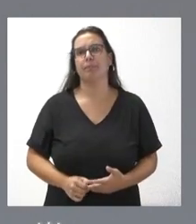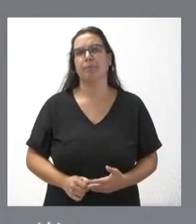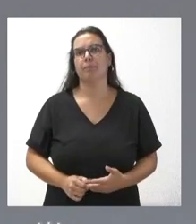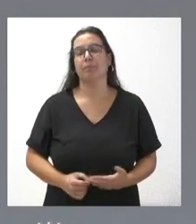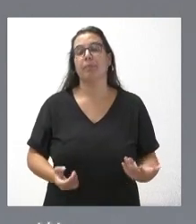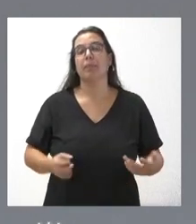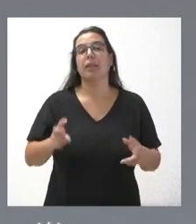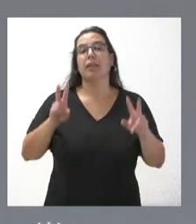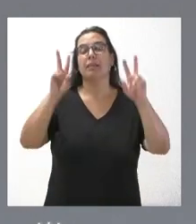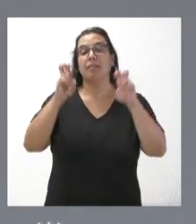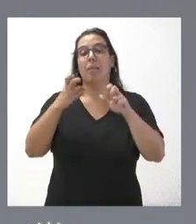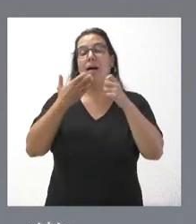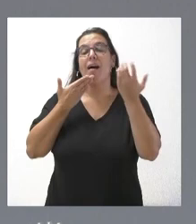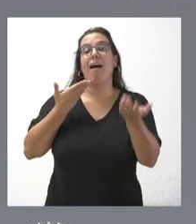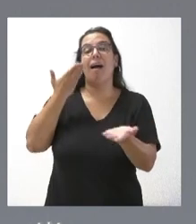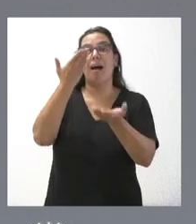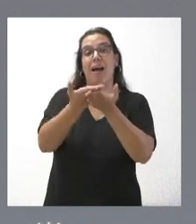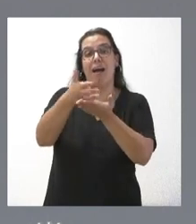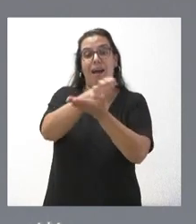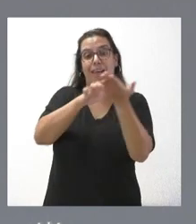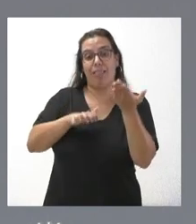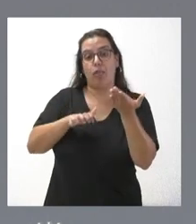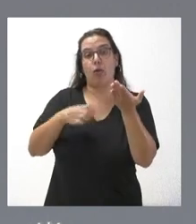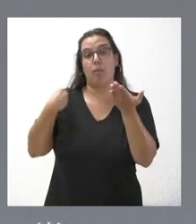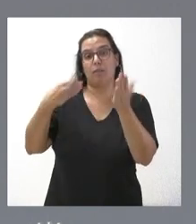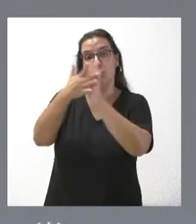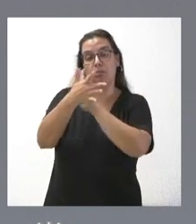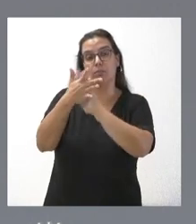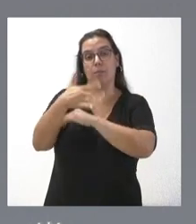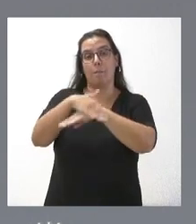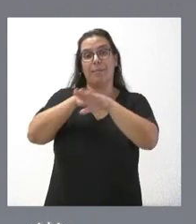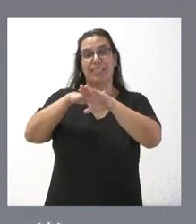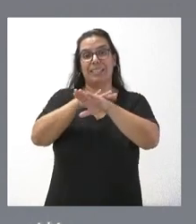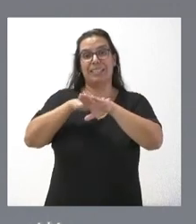Las alegaciones del Ministerio de Presidencia,